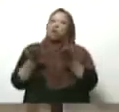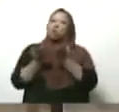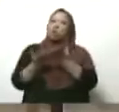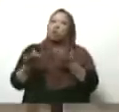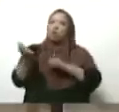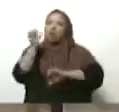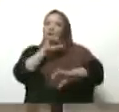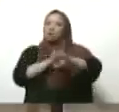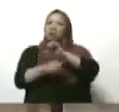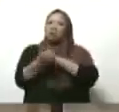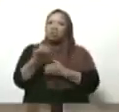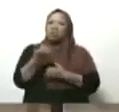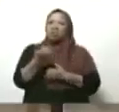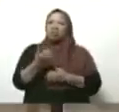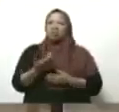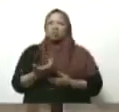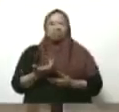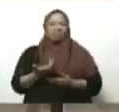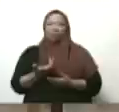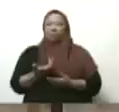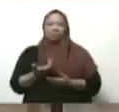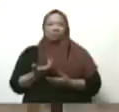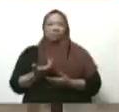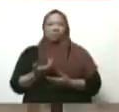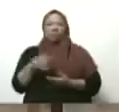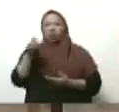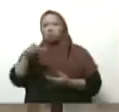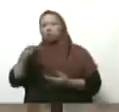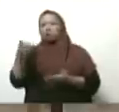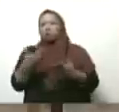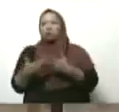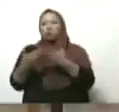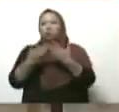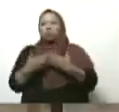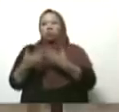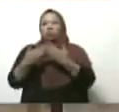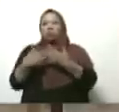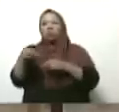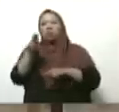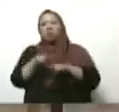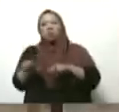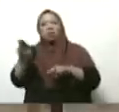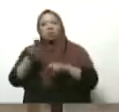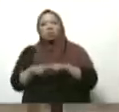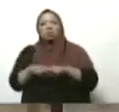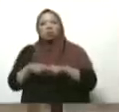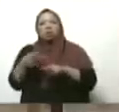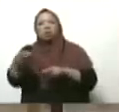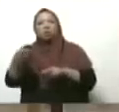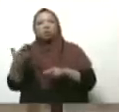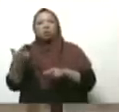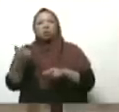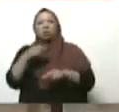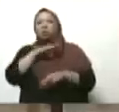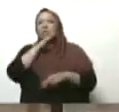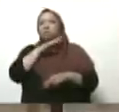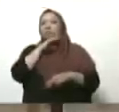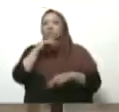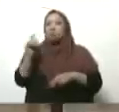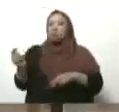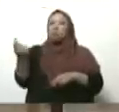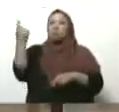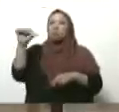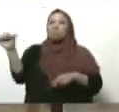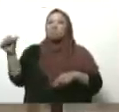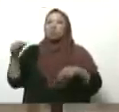o en las afueras lesión e incluso algunas graves que han dejado a los niños a los menores de edad un mes fuera de clase